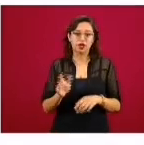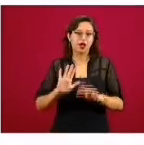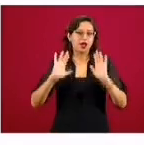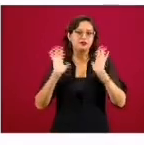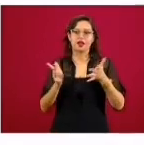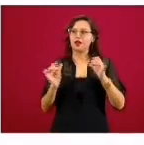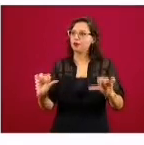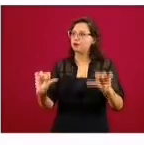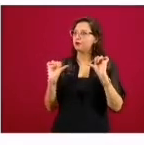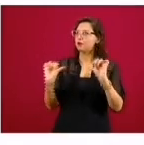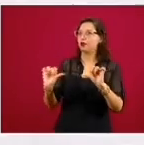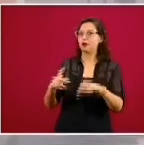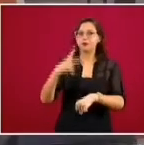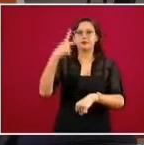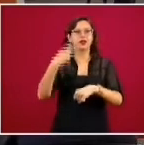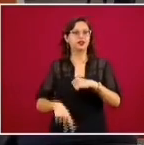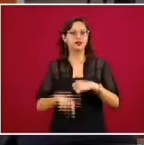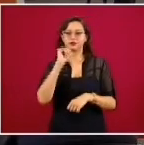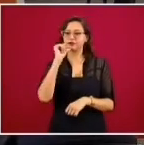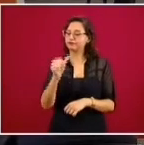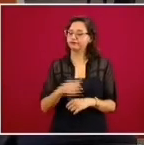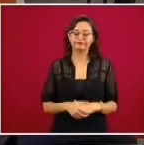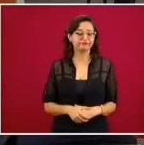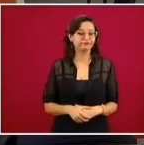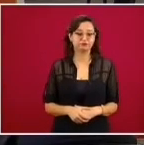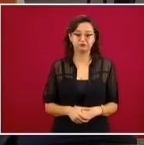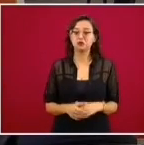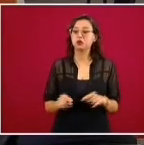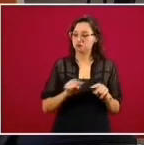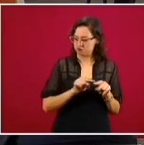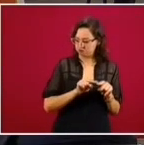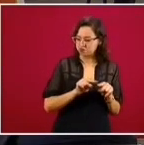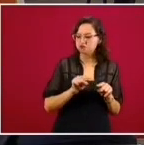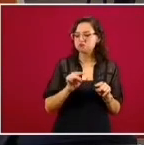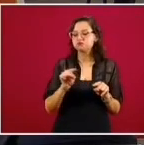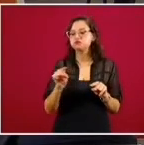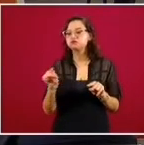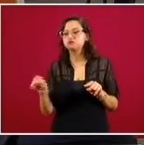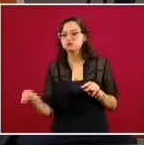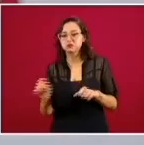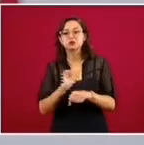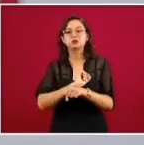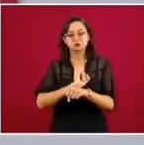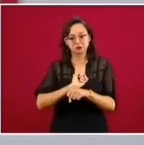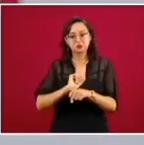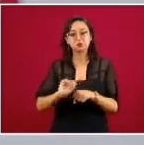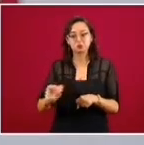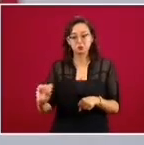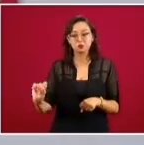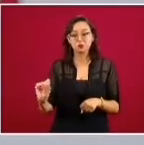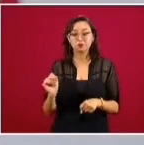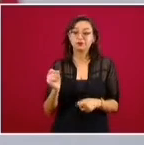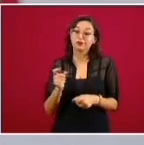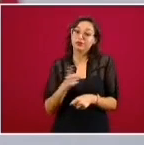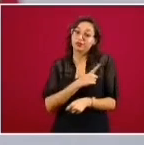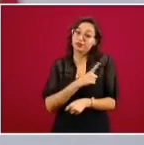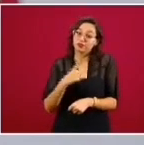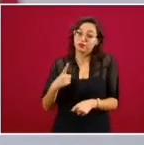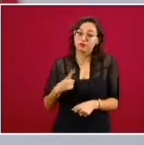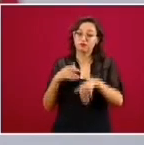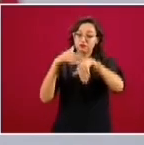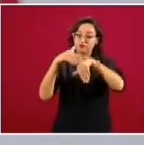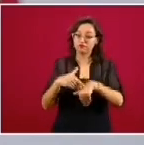de riesgo, esto depende de que continúen y se ejecuten, se cumplan correctamente las medidas